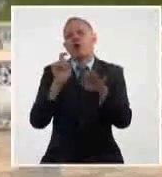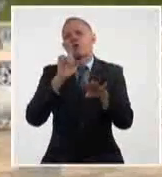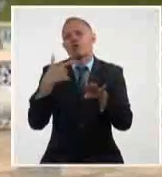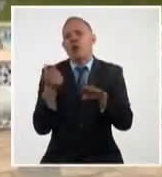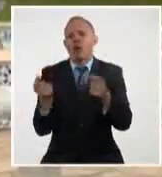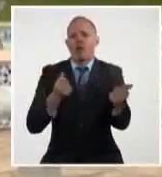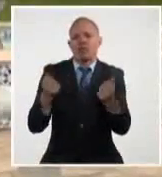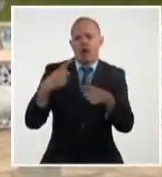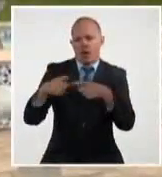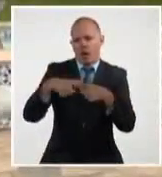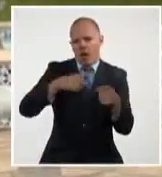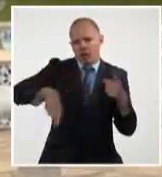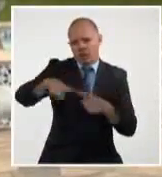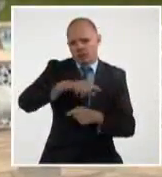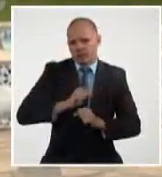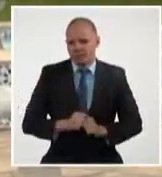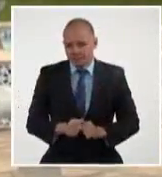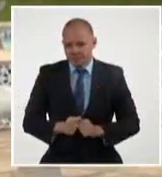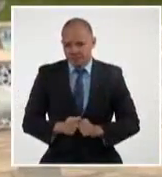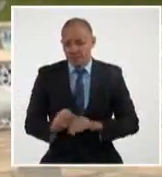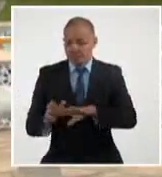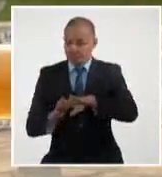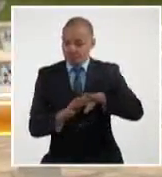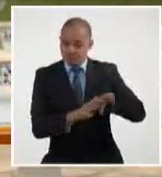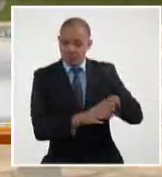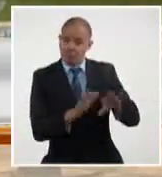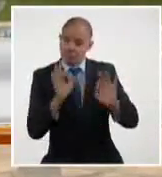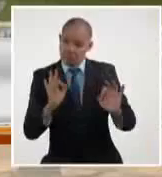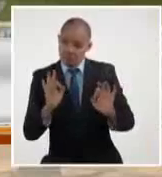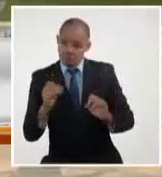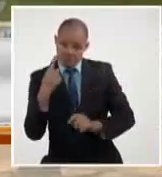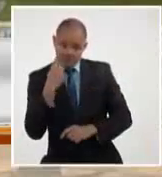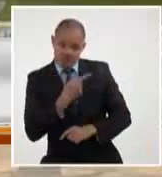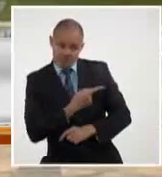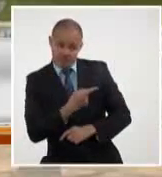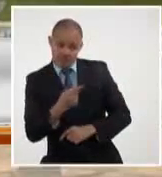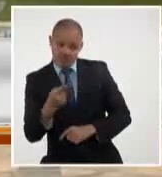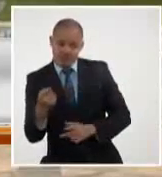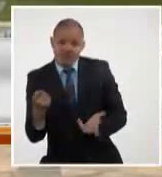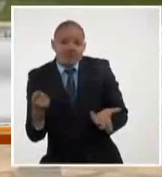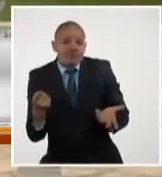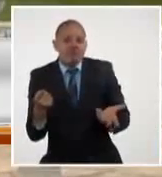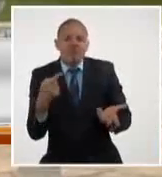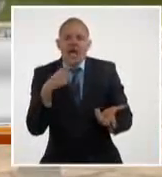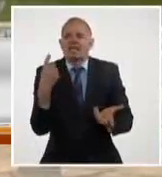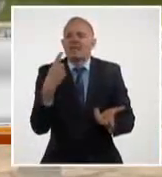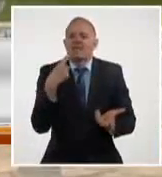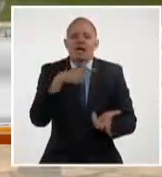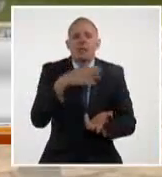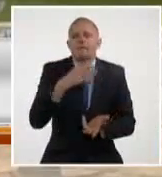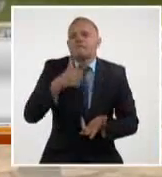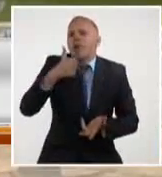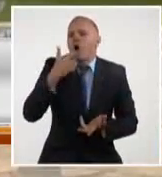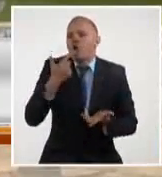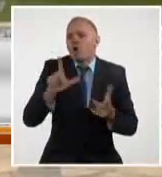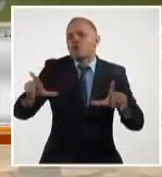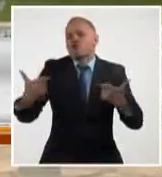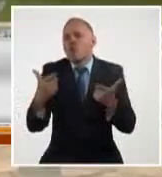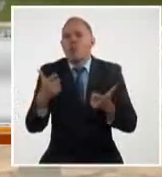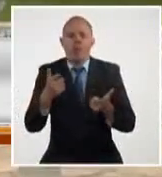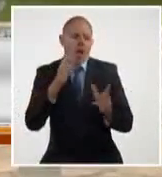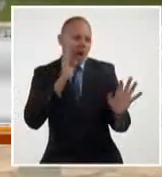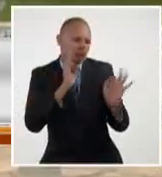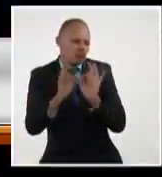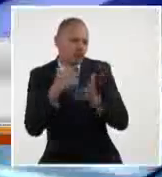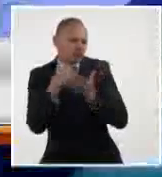Un sistema de relaciones que permita a ese potencial migratorio alcanzar una vida digna sin tener que abandonar